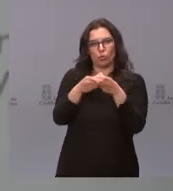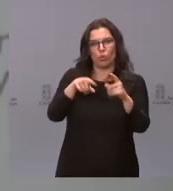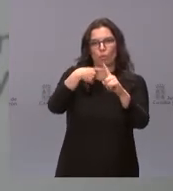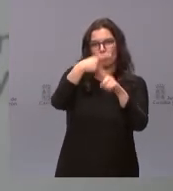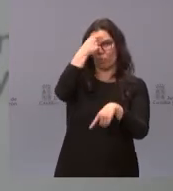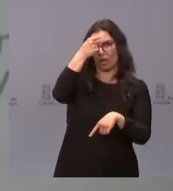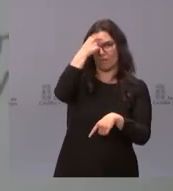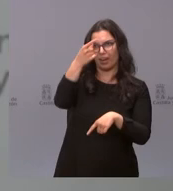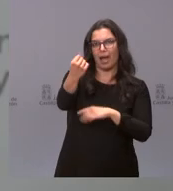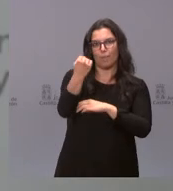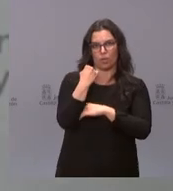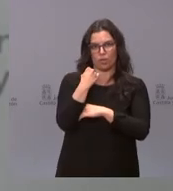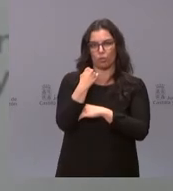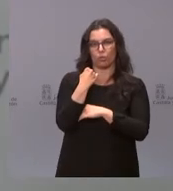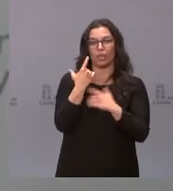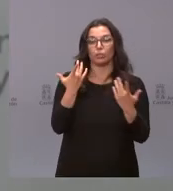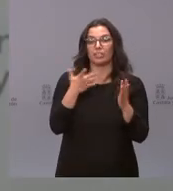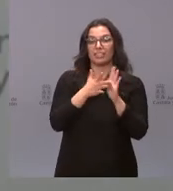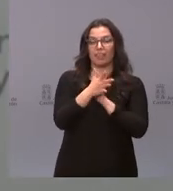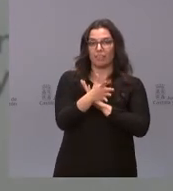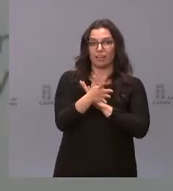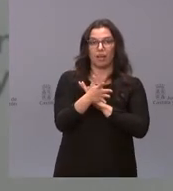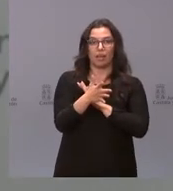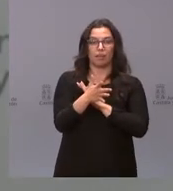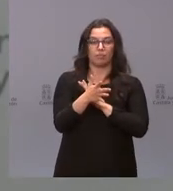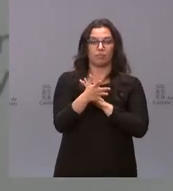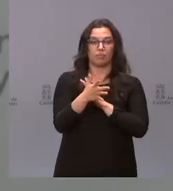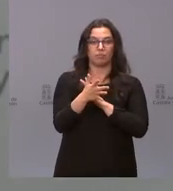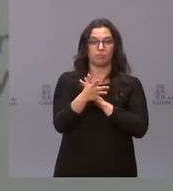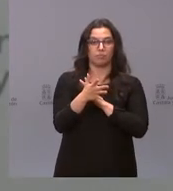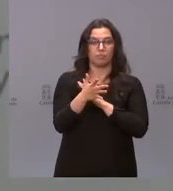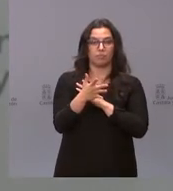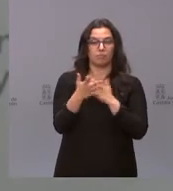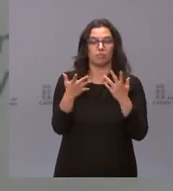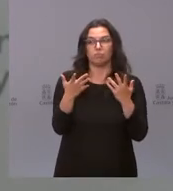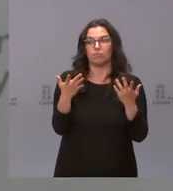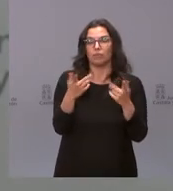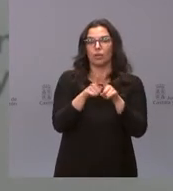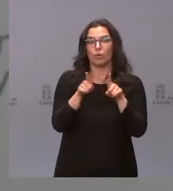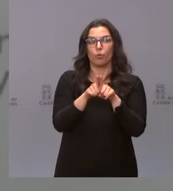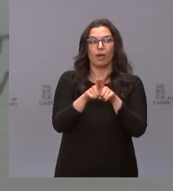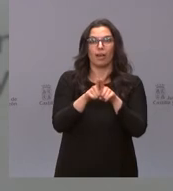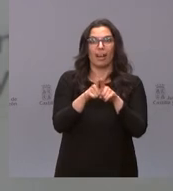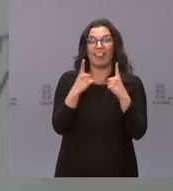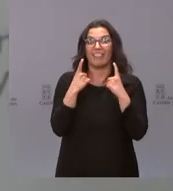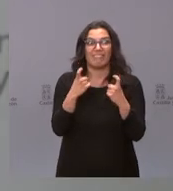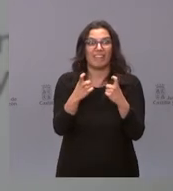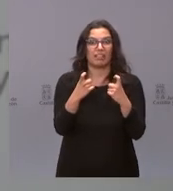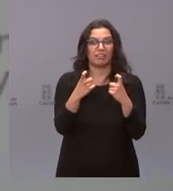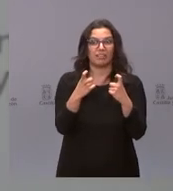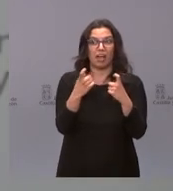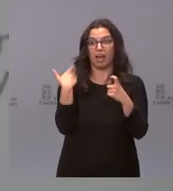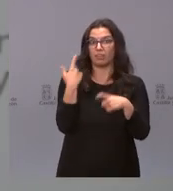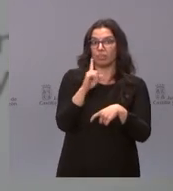es decir sin necesidad de mayoría del voto por ávila porque teníamos la mayoría